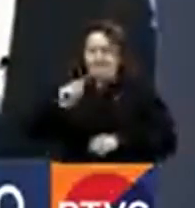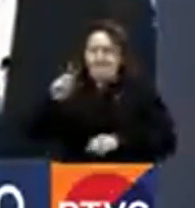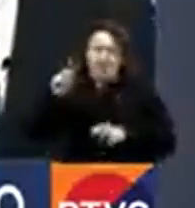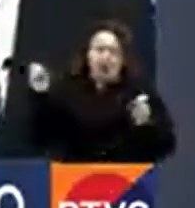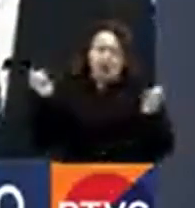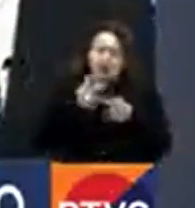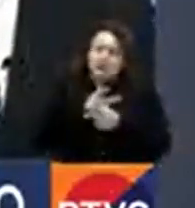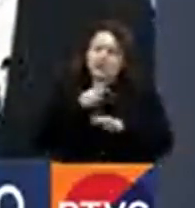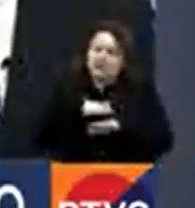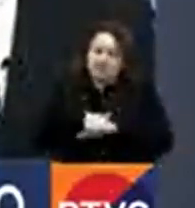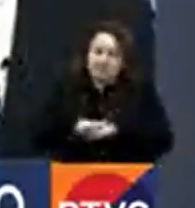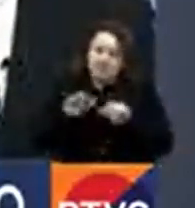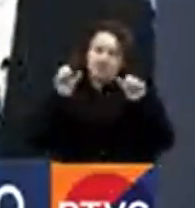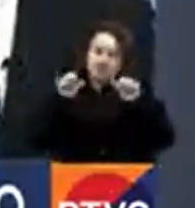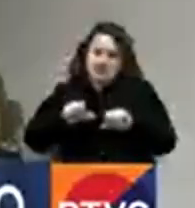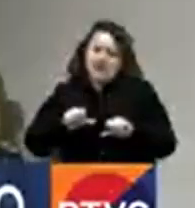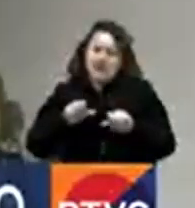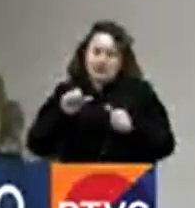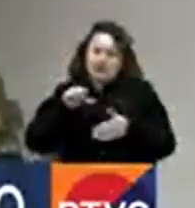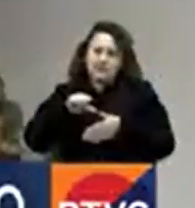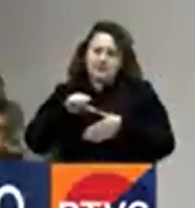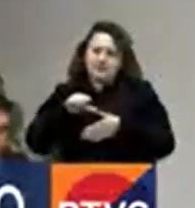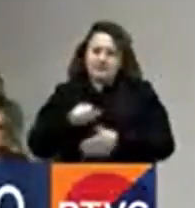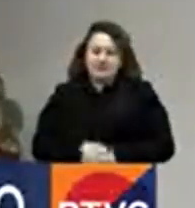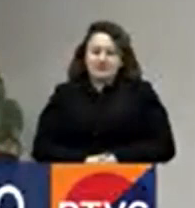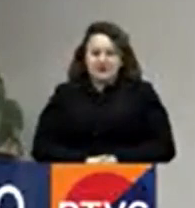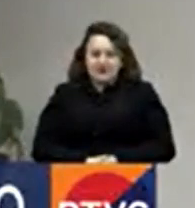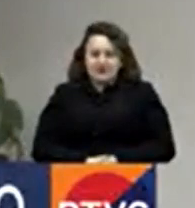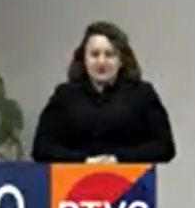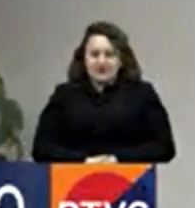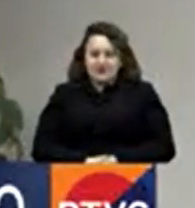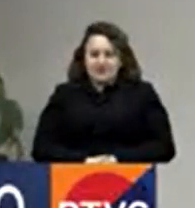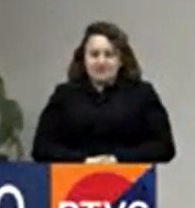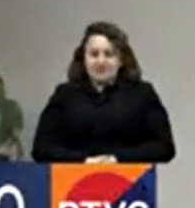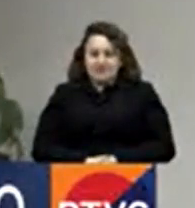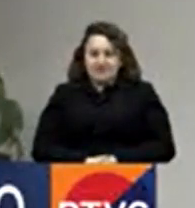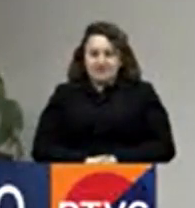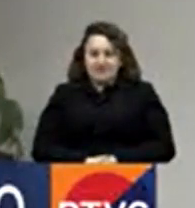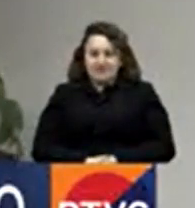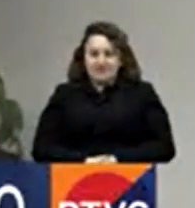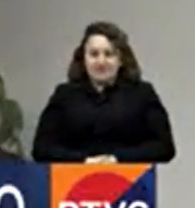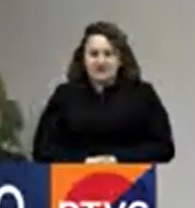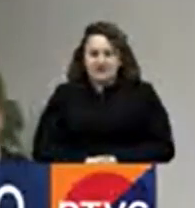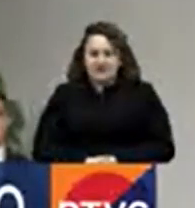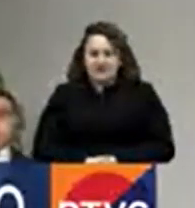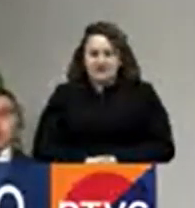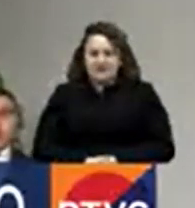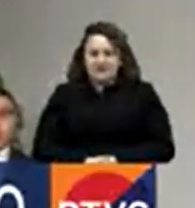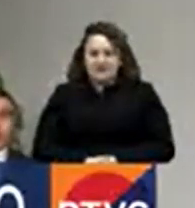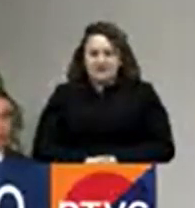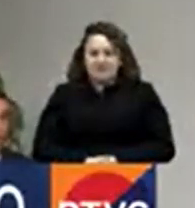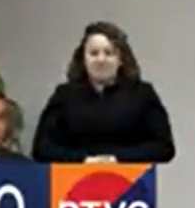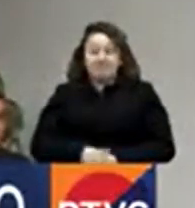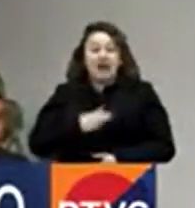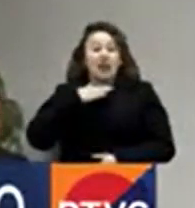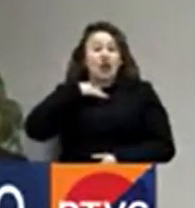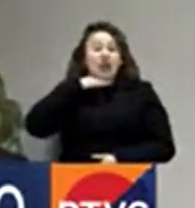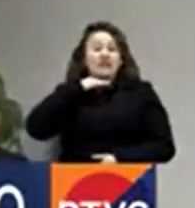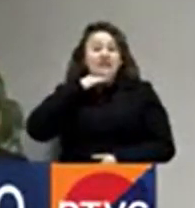en la democracia suramericana. Y ahí se fue una adolescencia y una juventud.